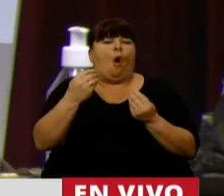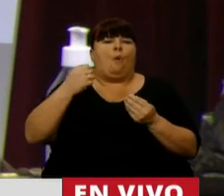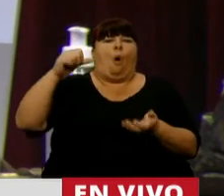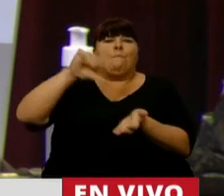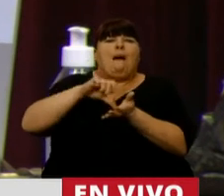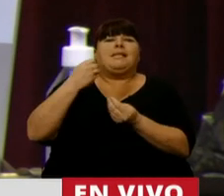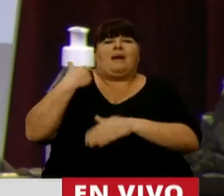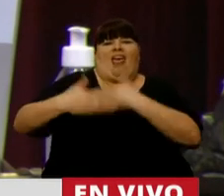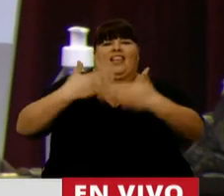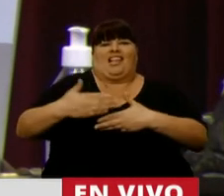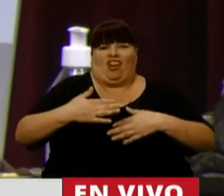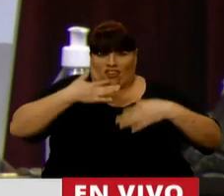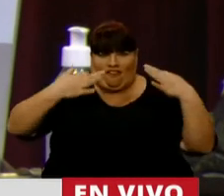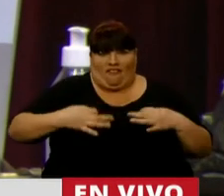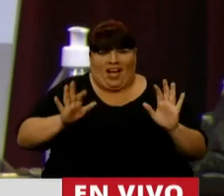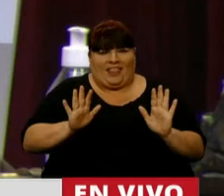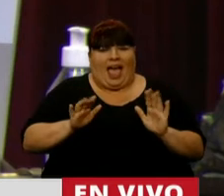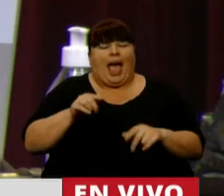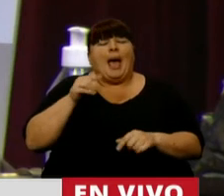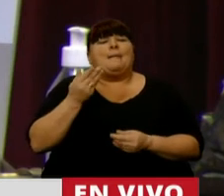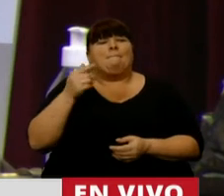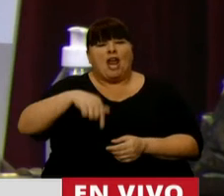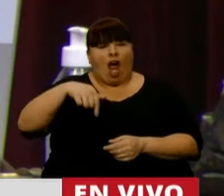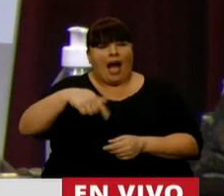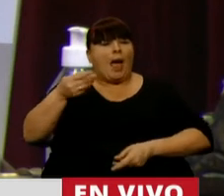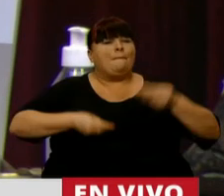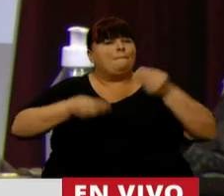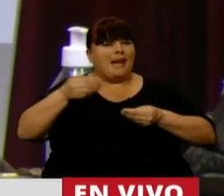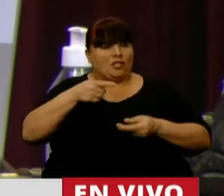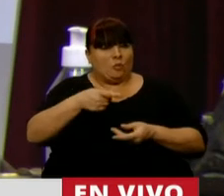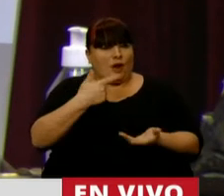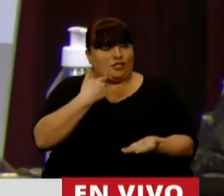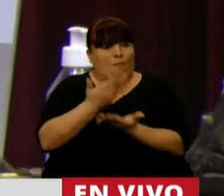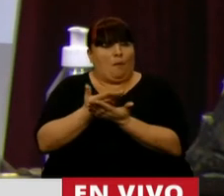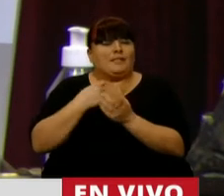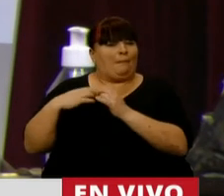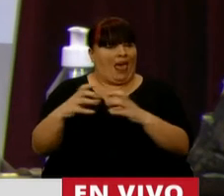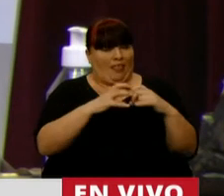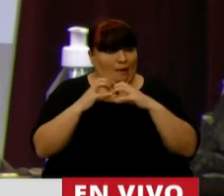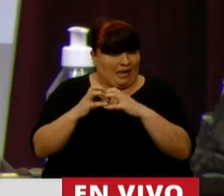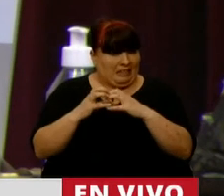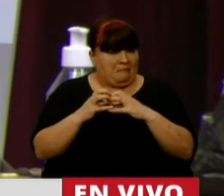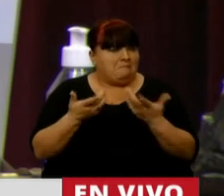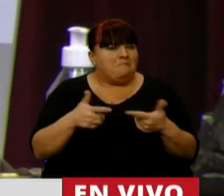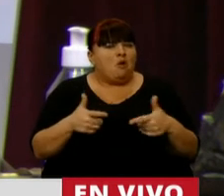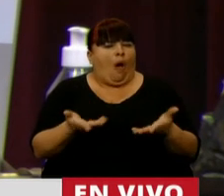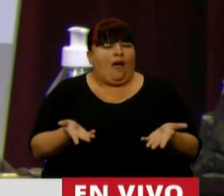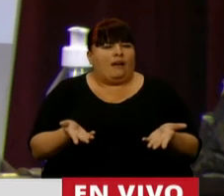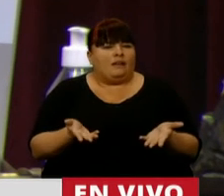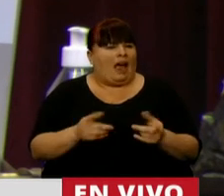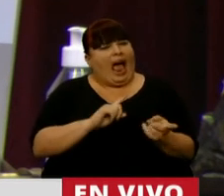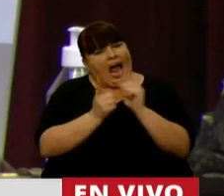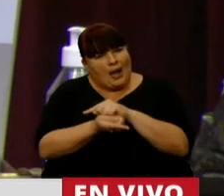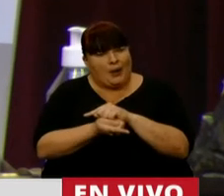país de desarrollo de verdad. Pero este presupuesto que nos han traído en discusión no tiene eso.